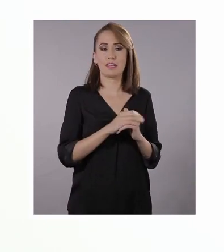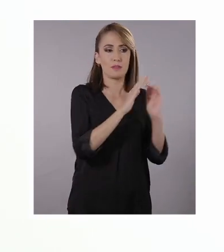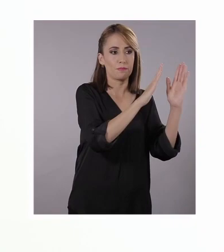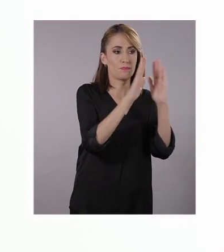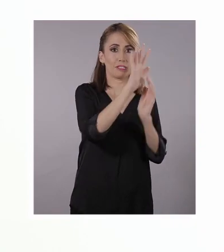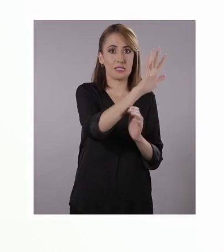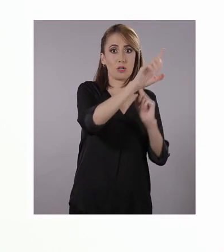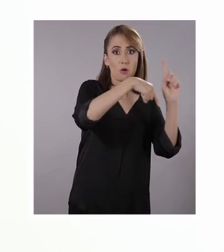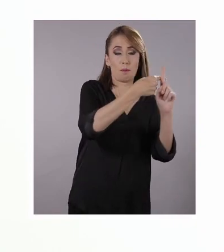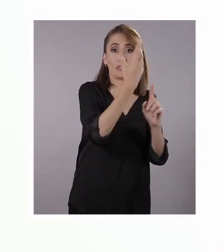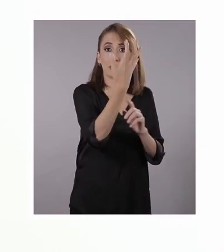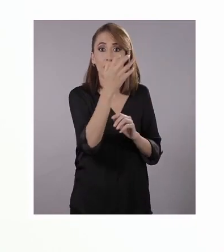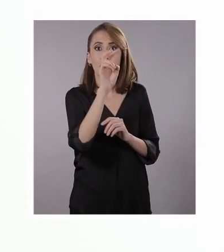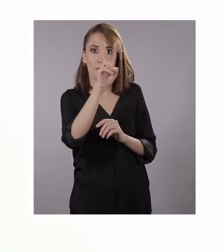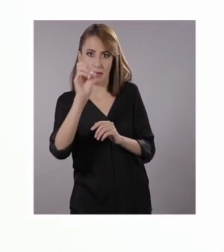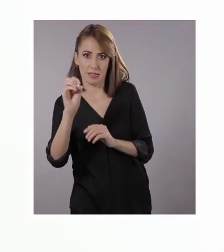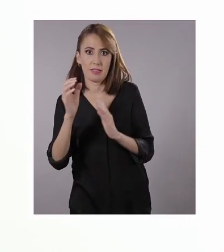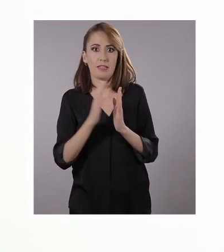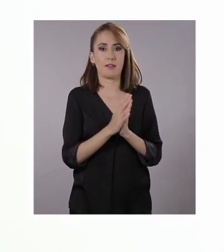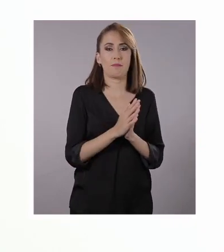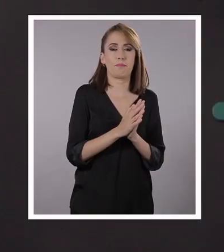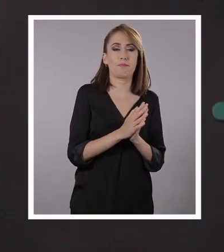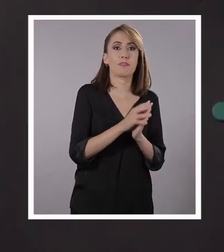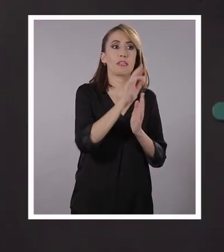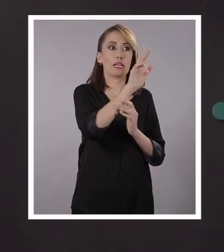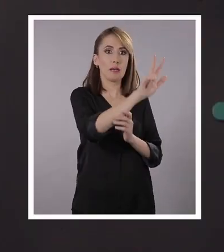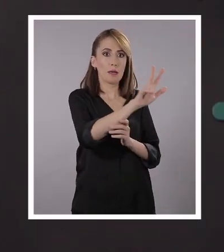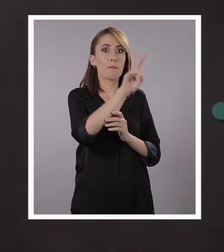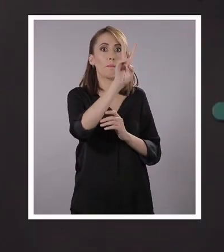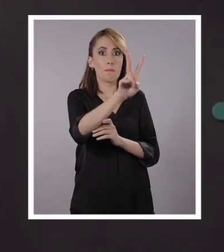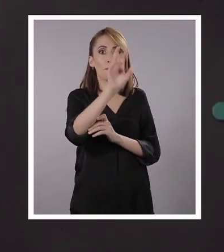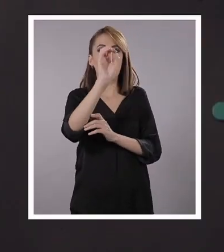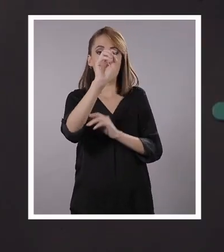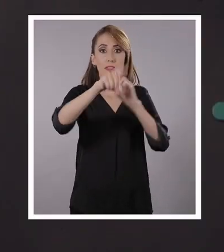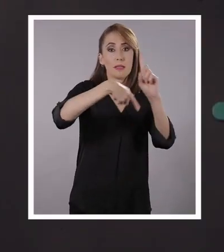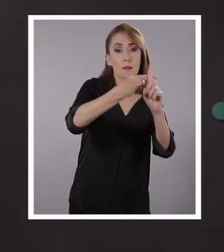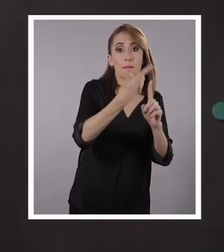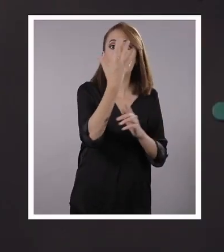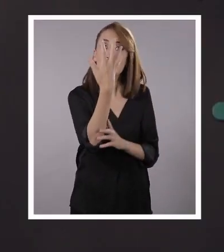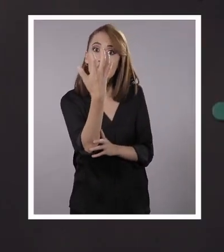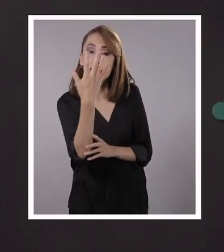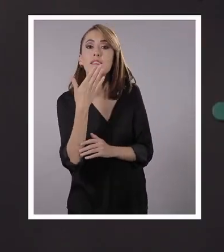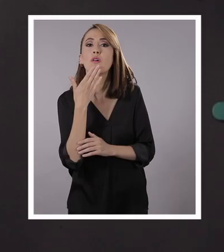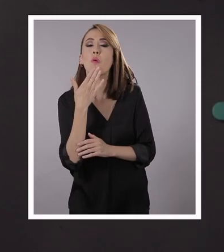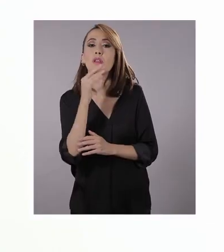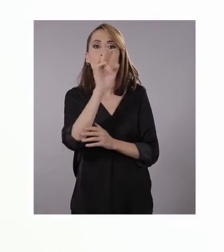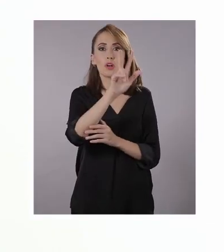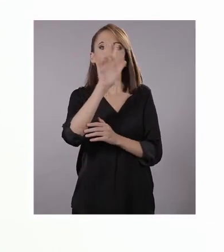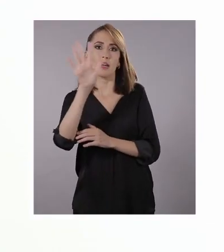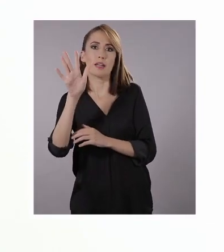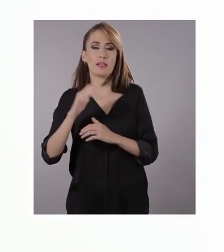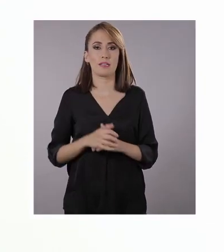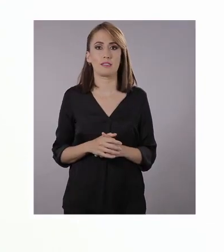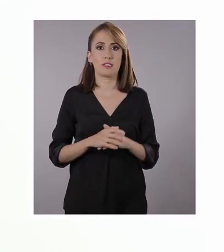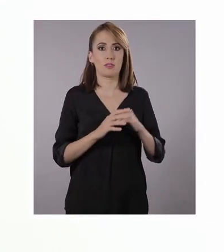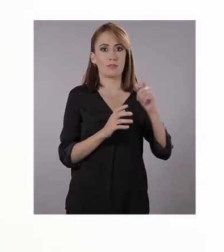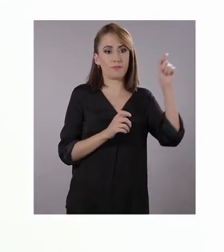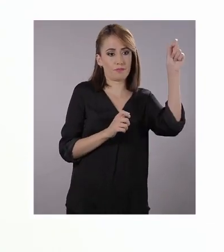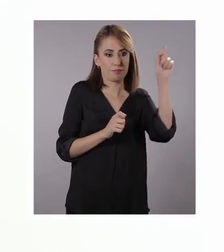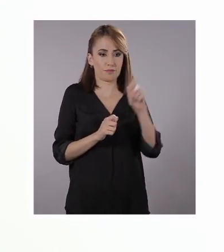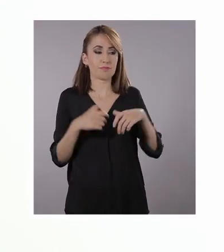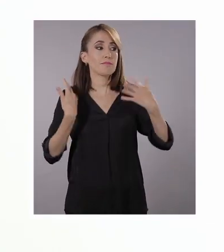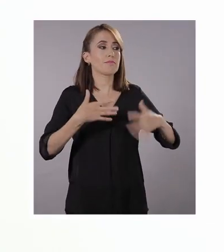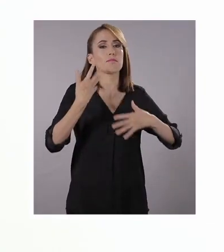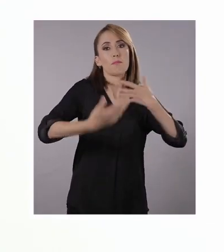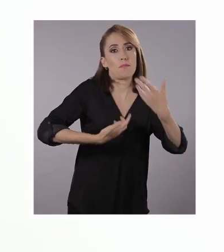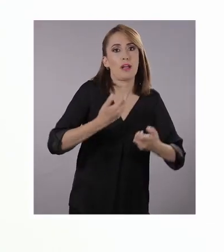15, 20. 20 más 15... 35, y así sucesivamente. Ahí está, ya, ahora sí lo dejo